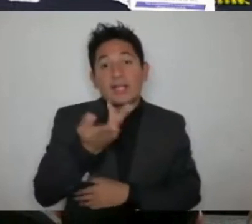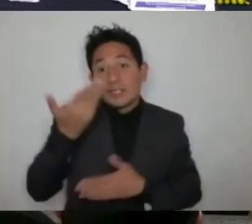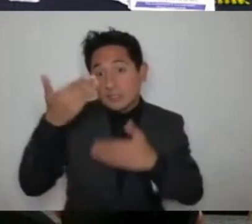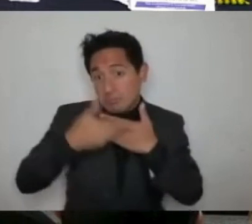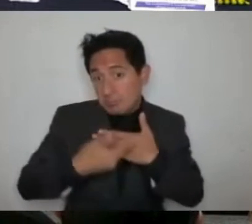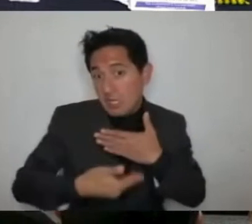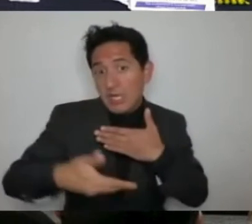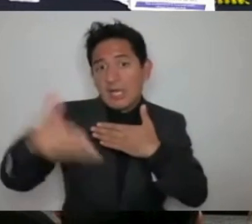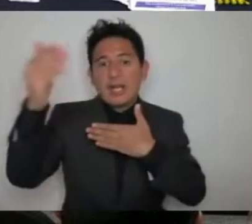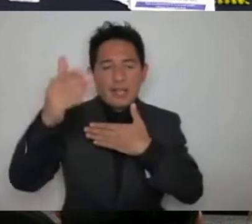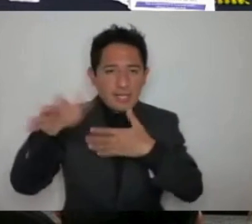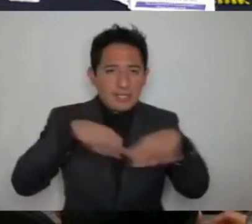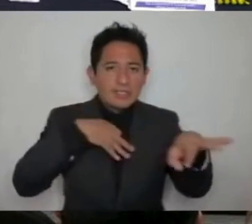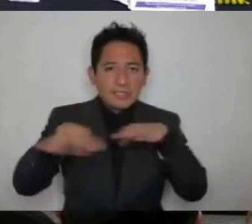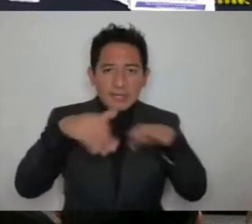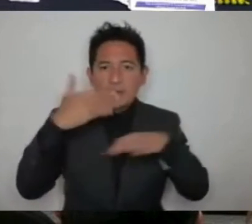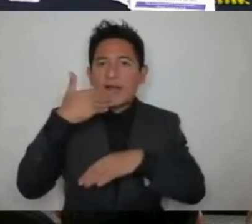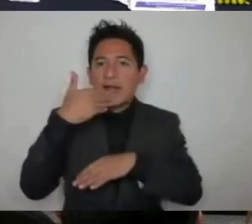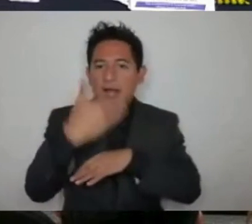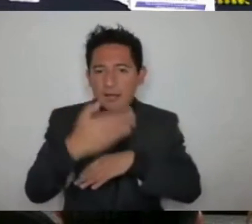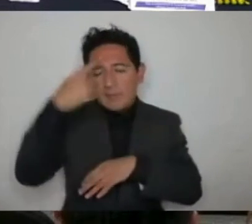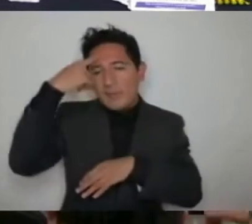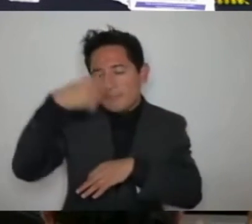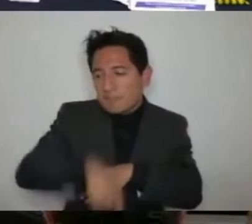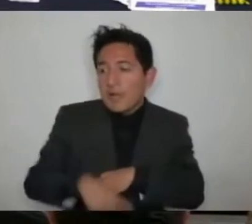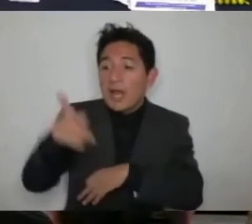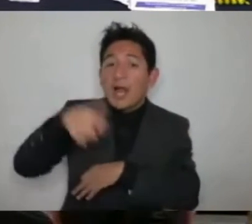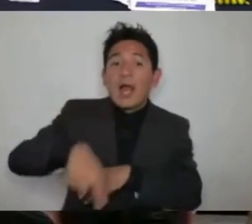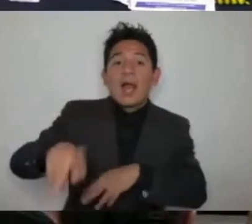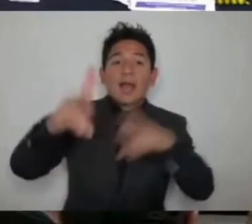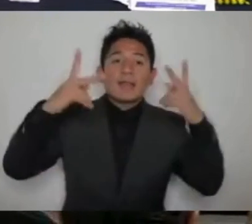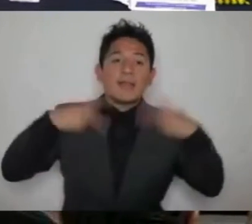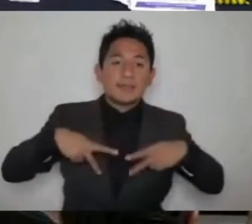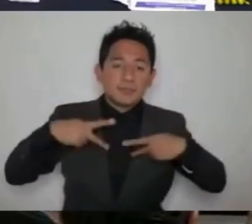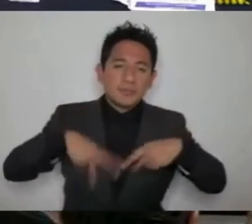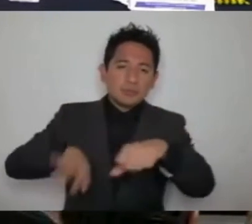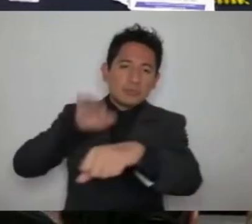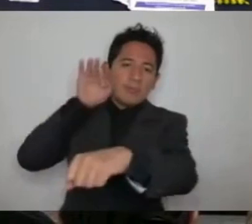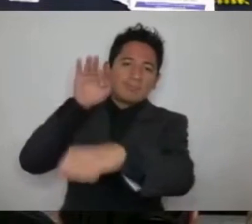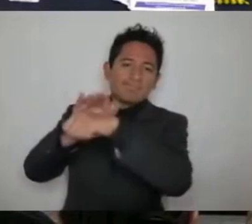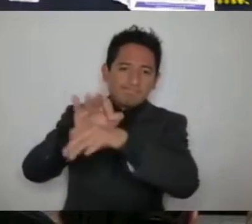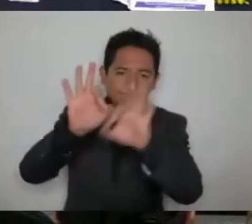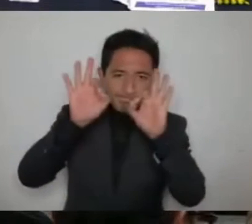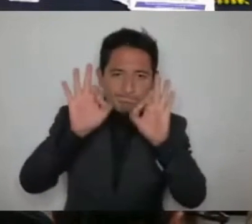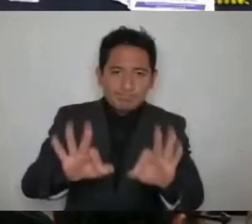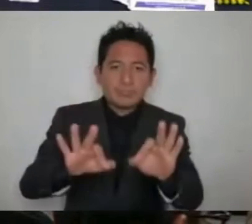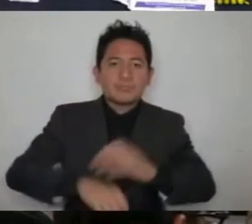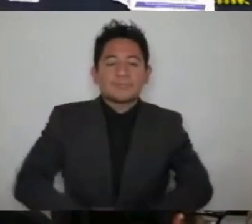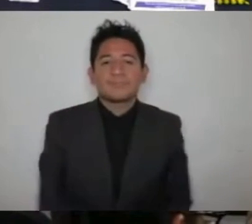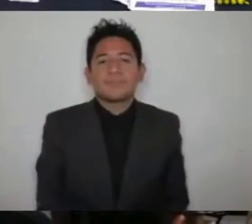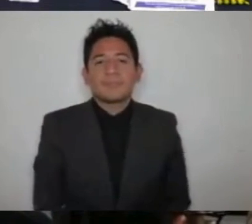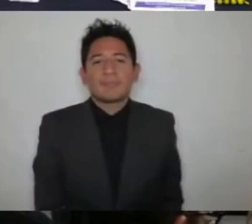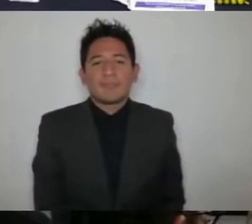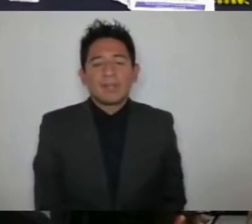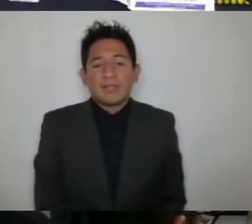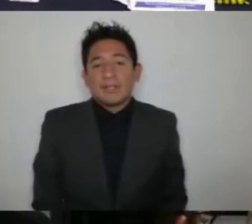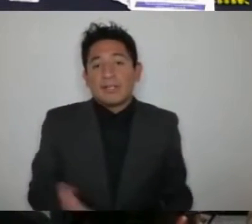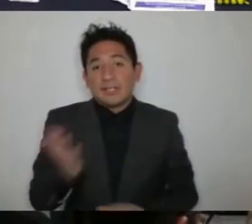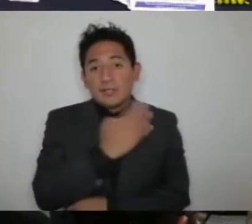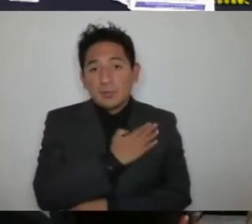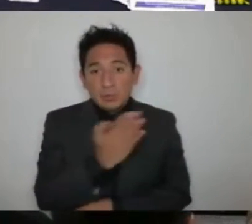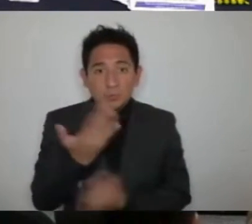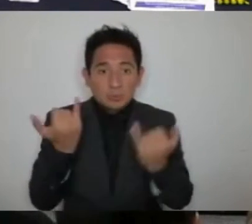trabajando en la defensa de los derechos de las personas eh usuarias de nuestro servicios Eh pues sin más queremos